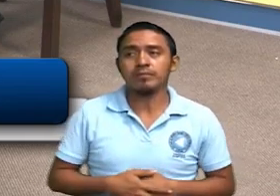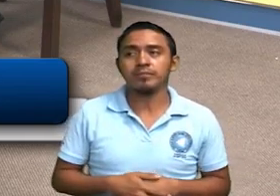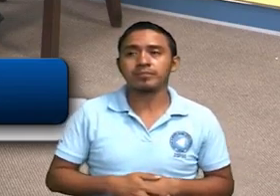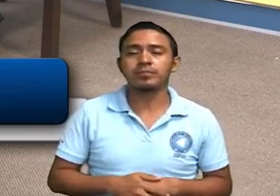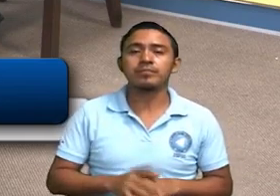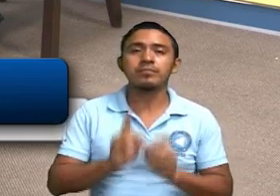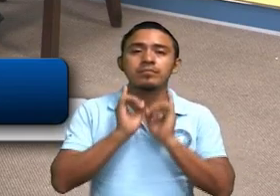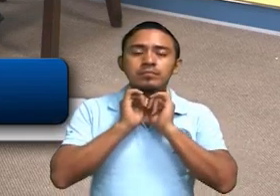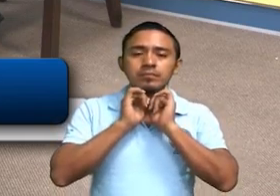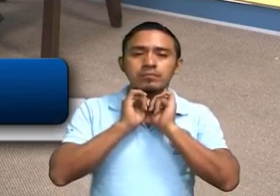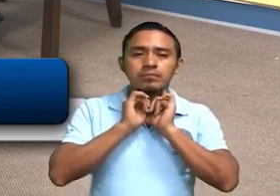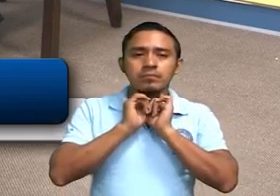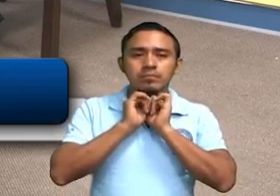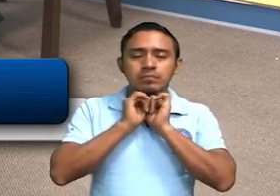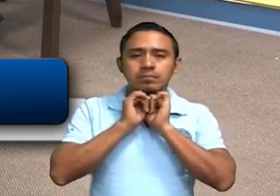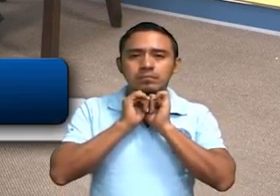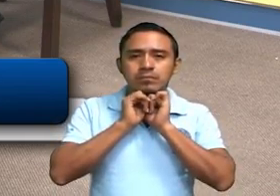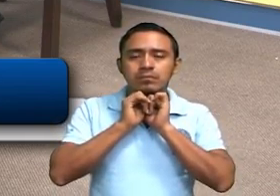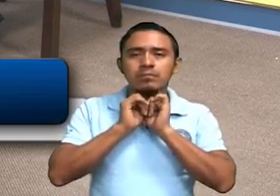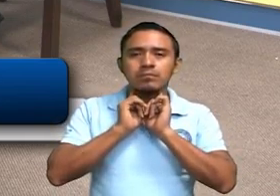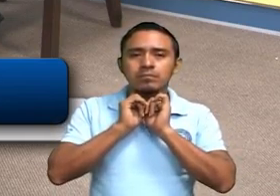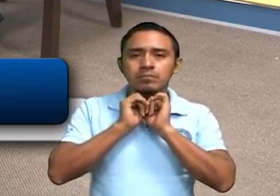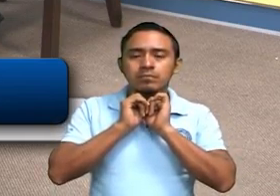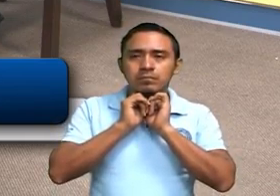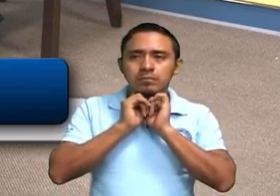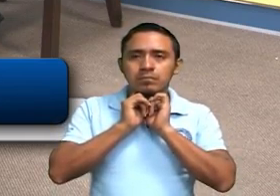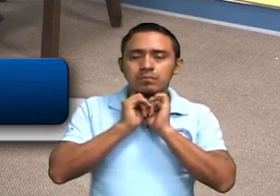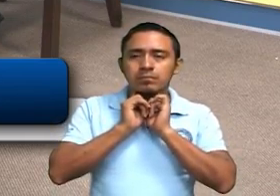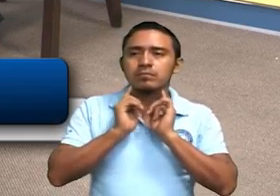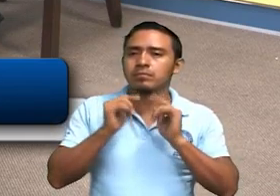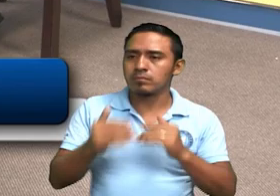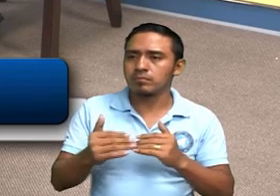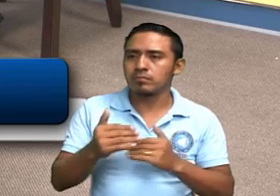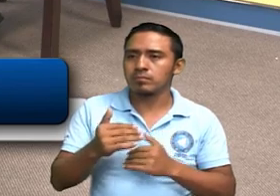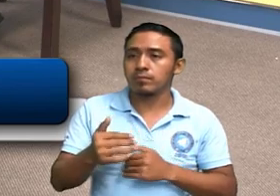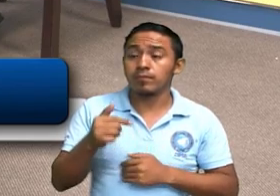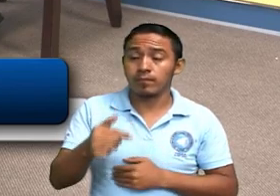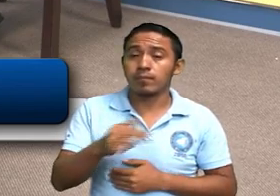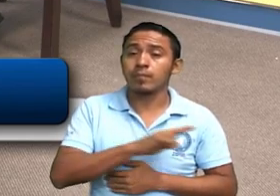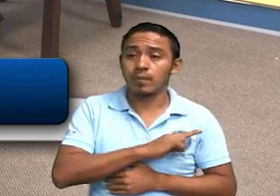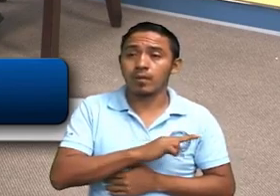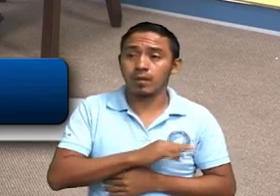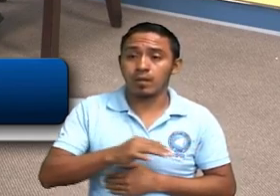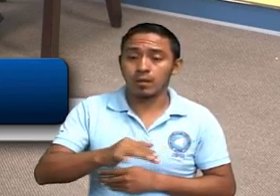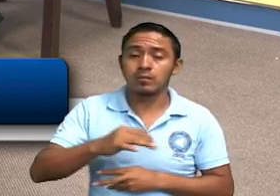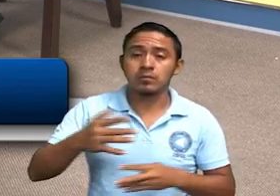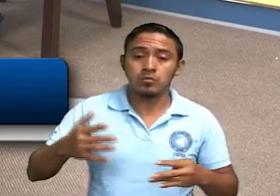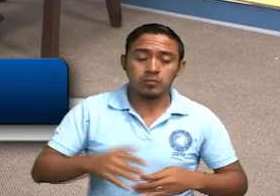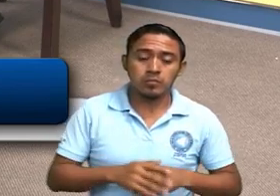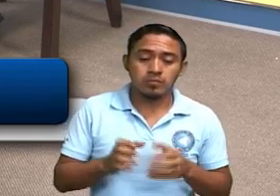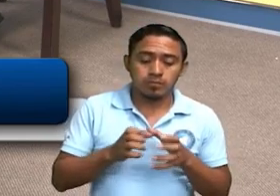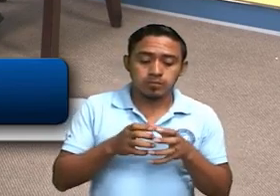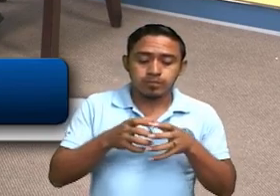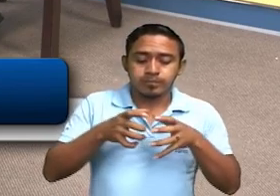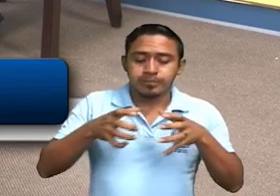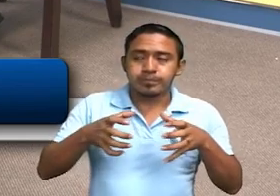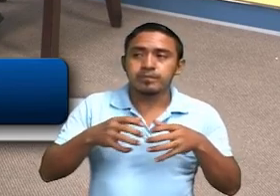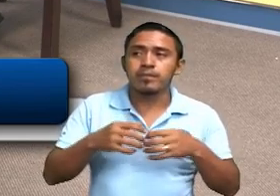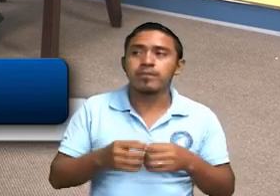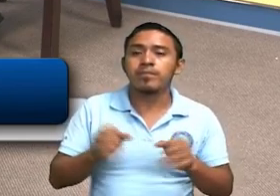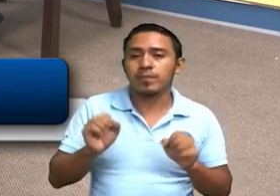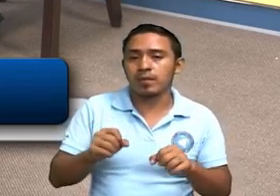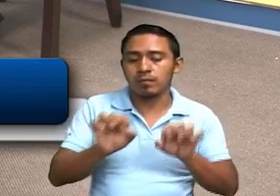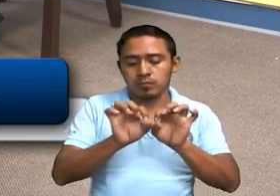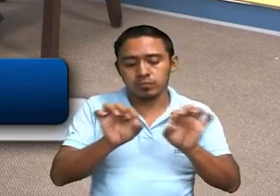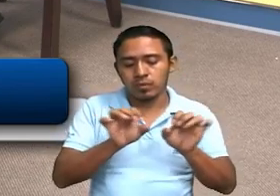Las amígdalas en sí, cuando hay un aumento de tamaño de las amígdalas, puede provocar una obstrucción